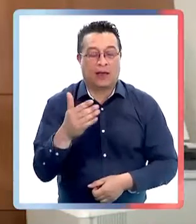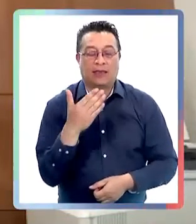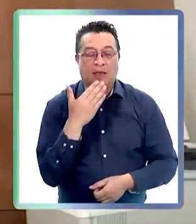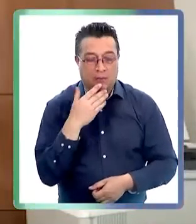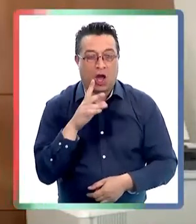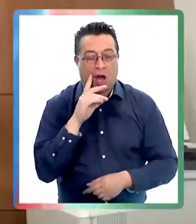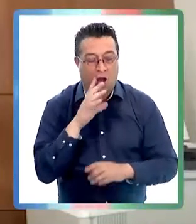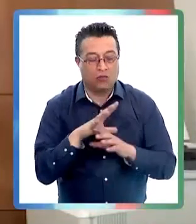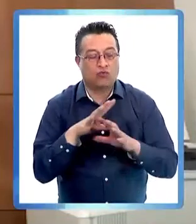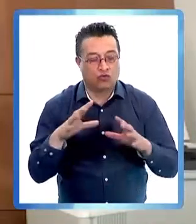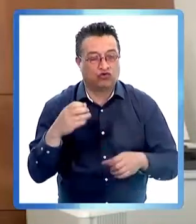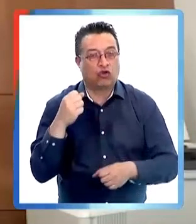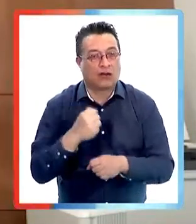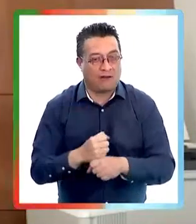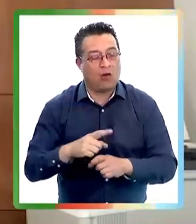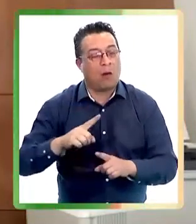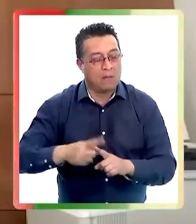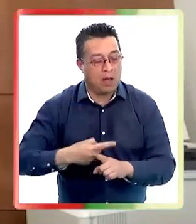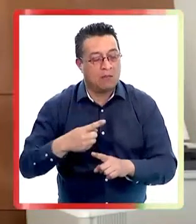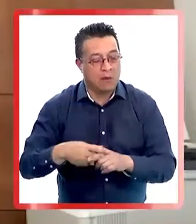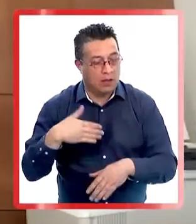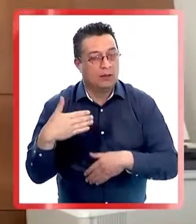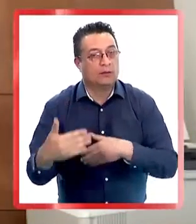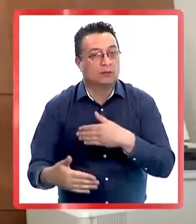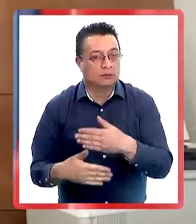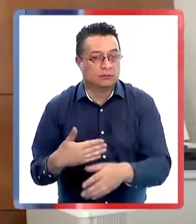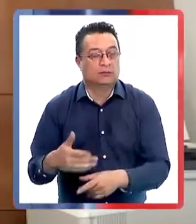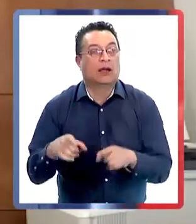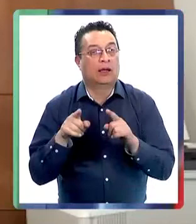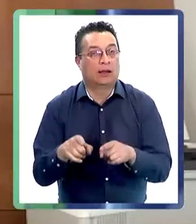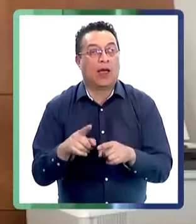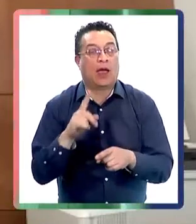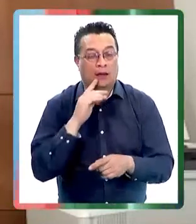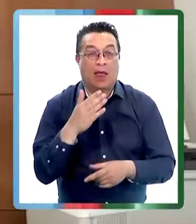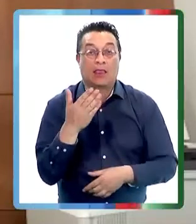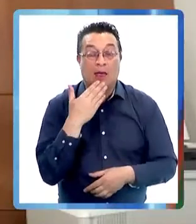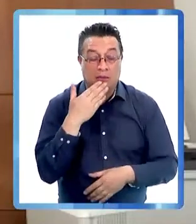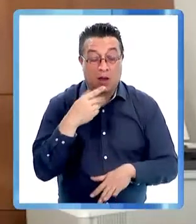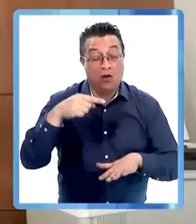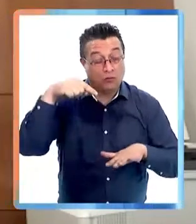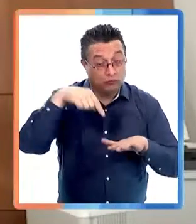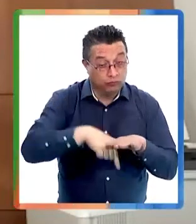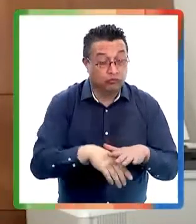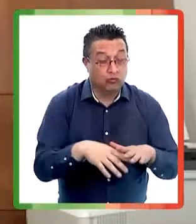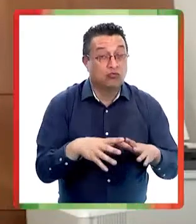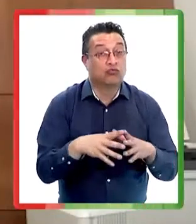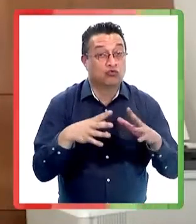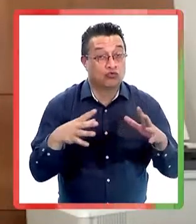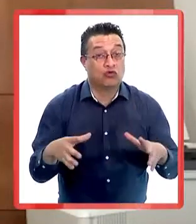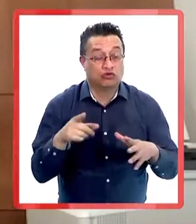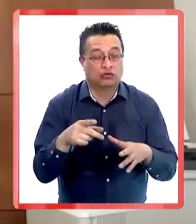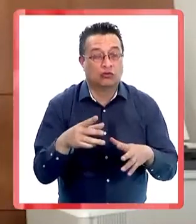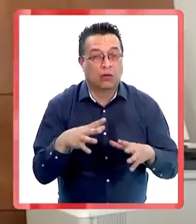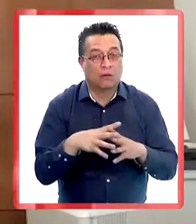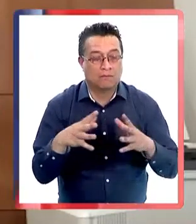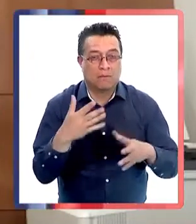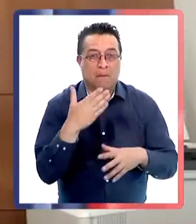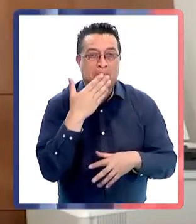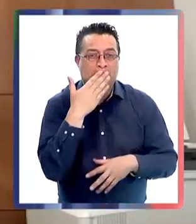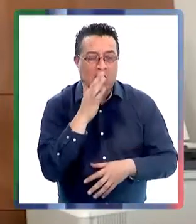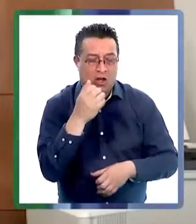ahí todavía mucha tarea pendiente, así como también una tarea bien de fondo, diría yo, que es hacer